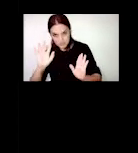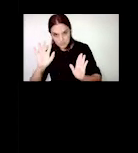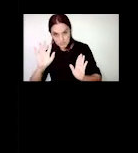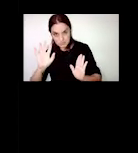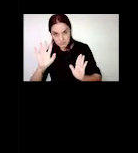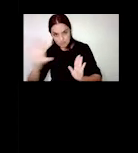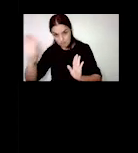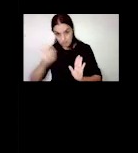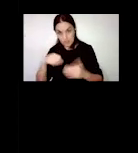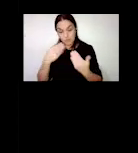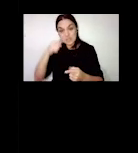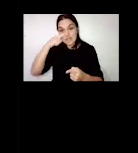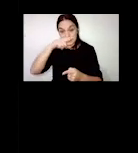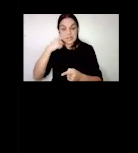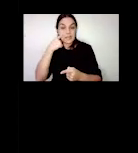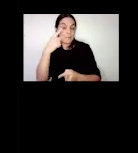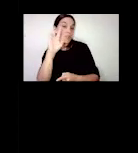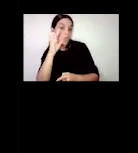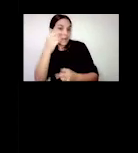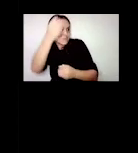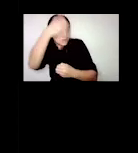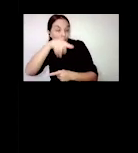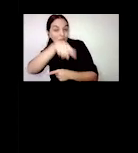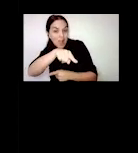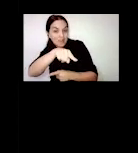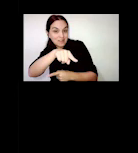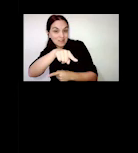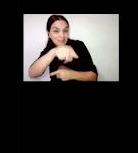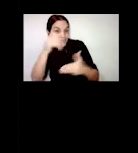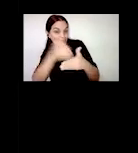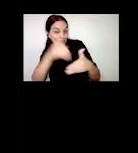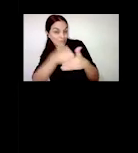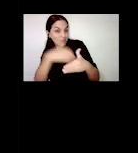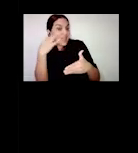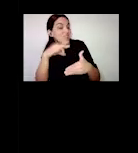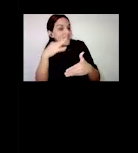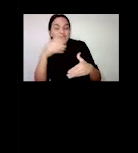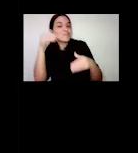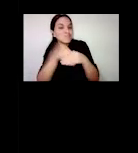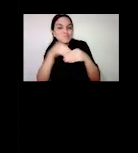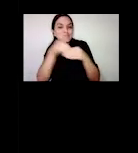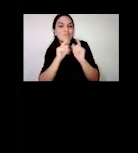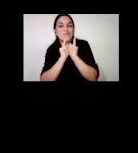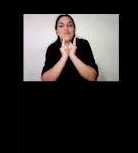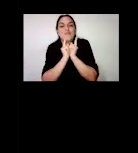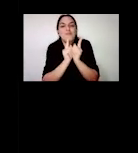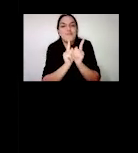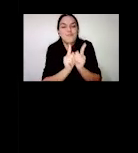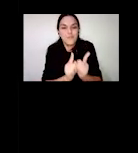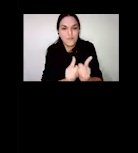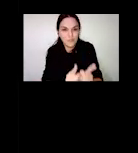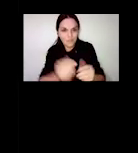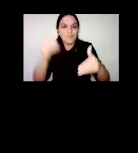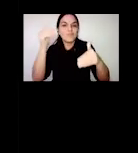los $70.000 restantes sí o sí deben permanecer inmovilizados,